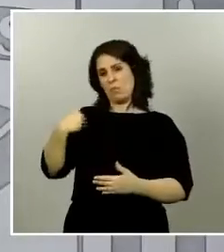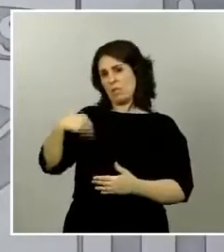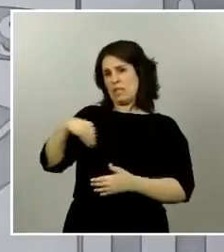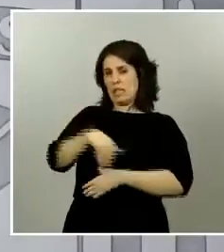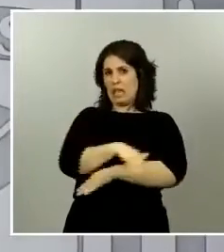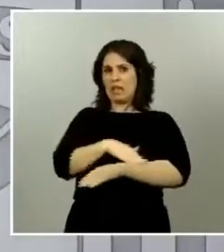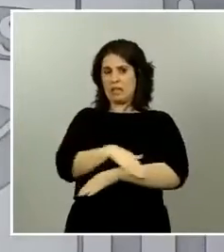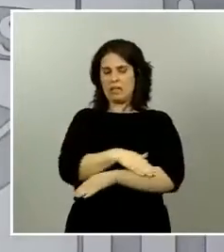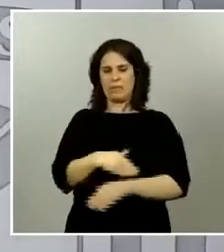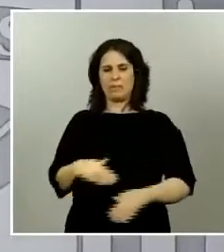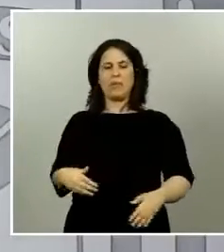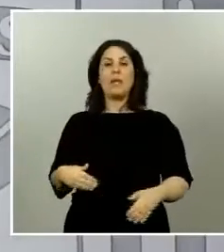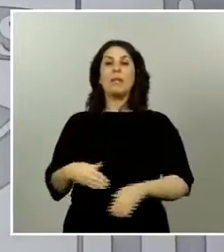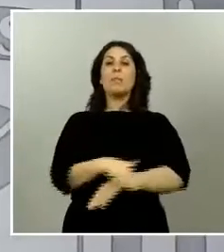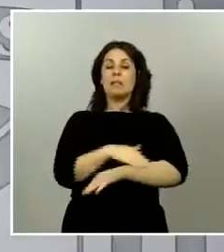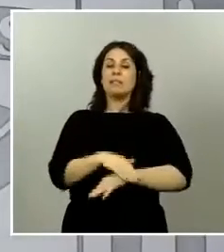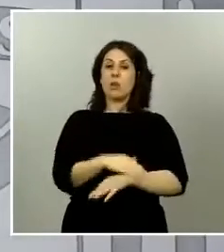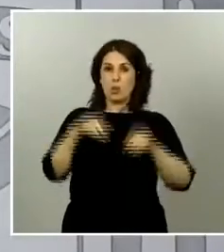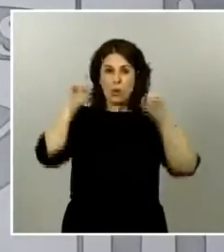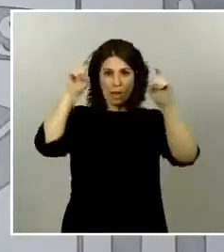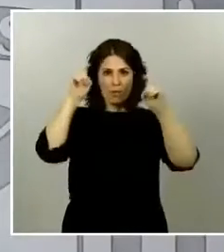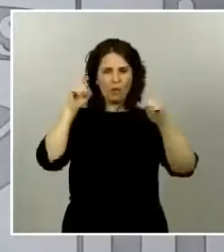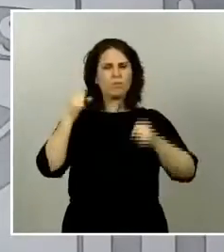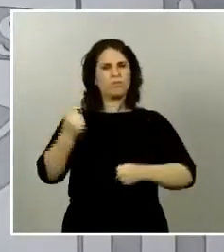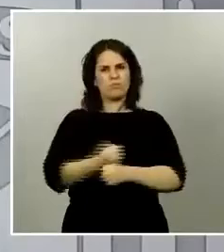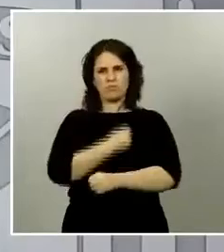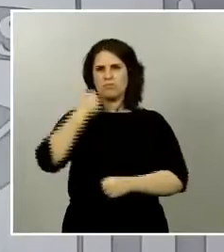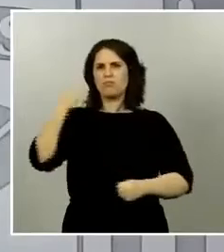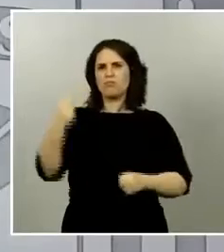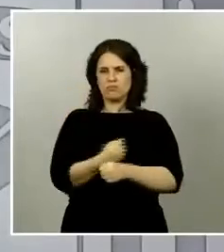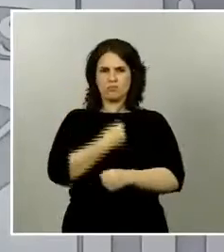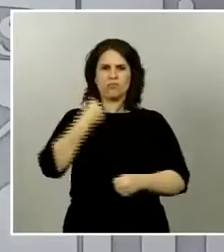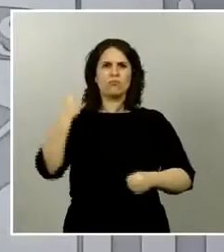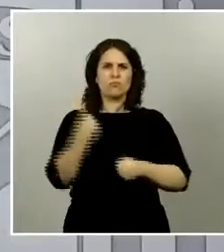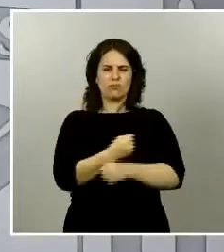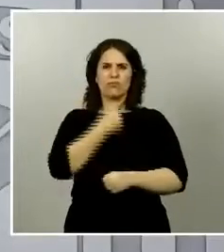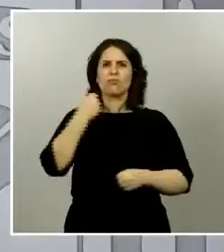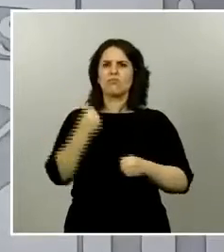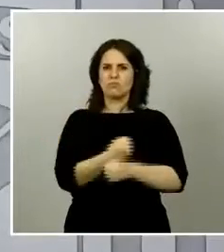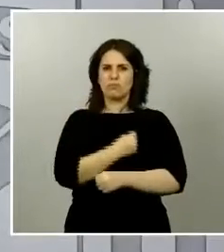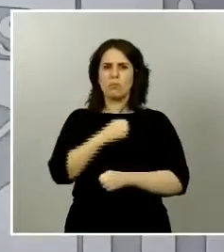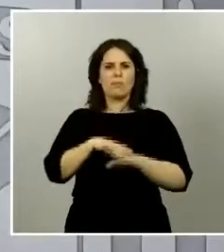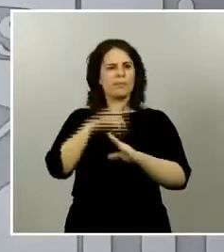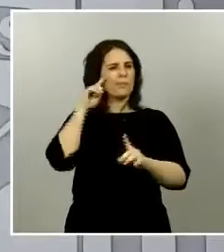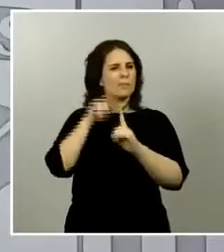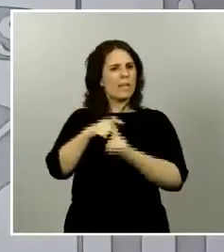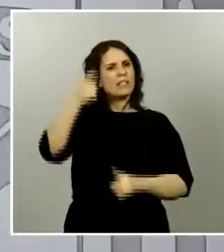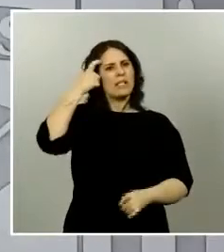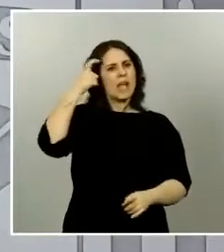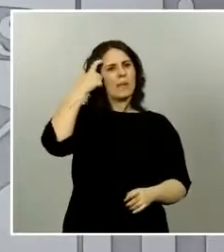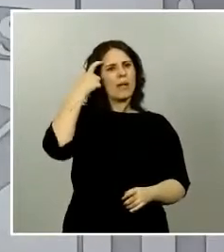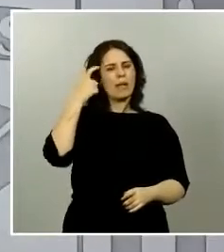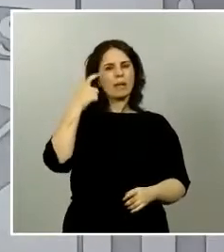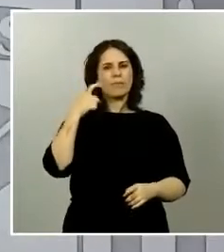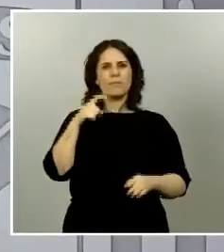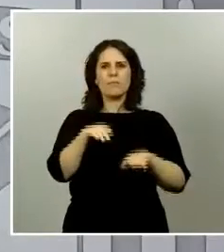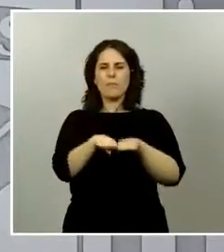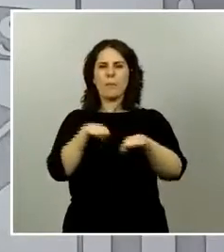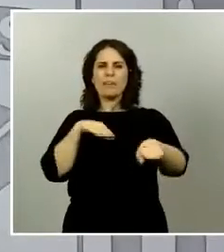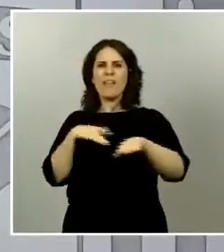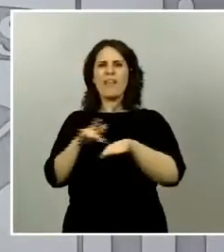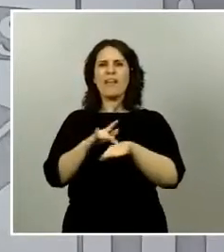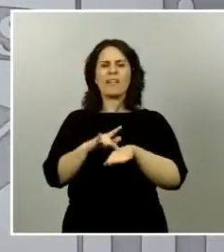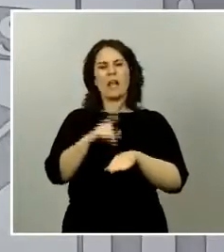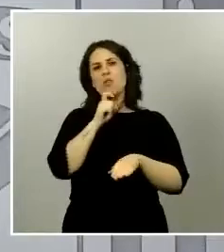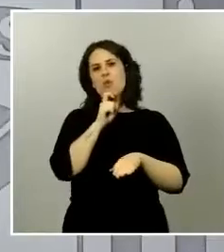de los presidentes y del propio presidente Sánchez. El Ministerio de Educación está trabajando de forma muy intensa